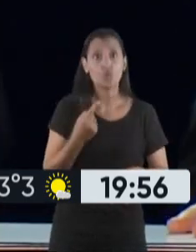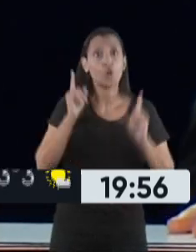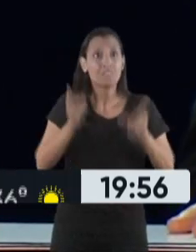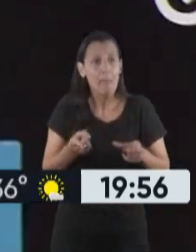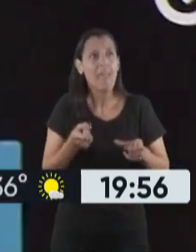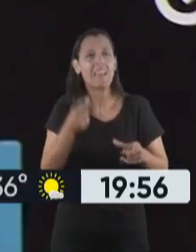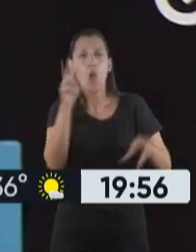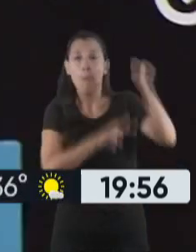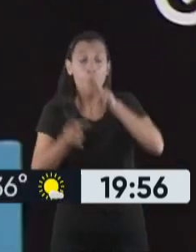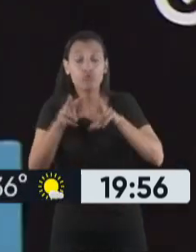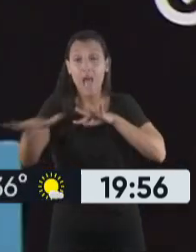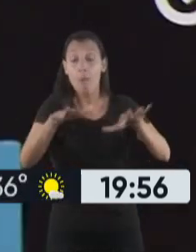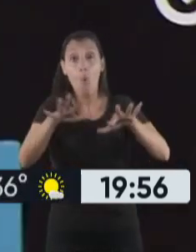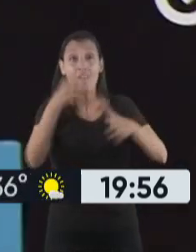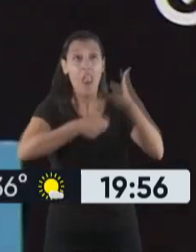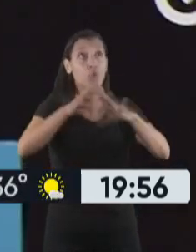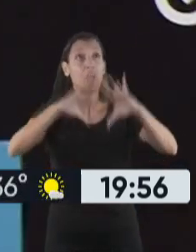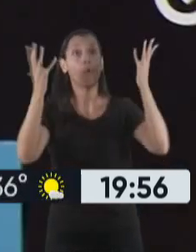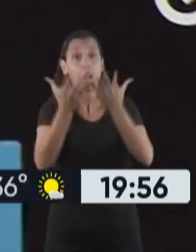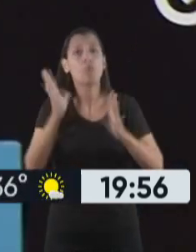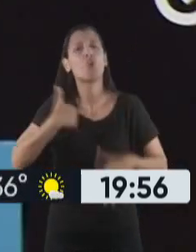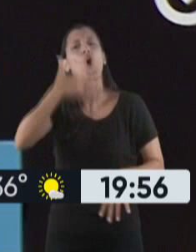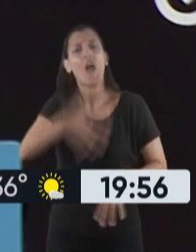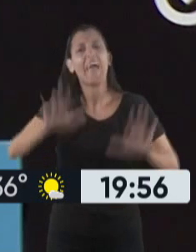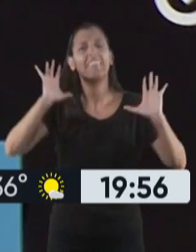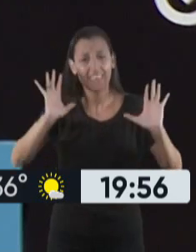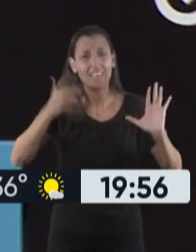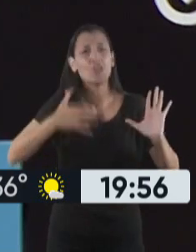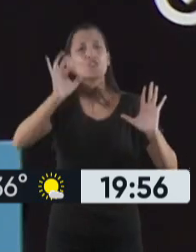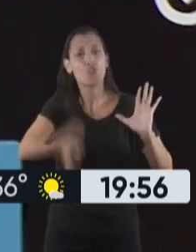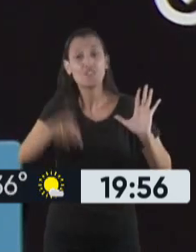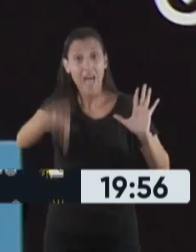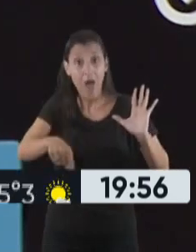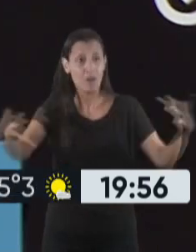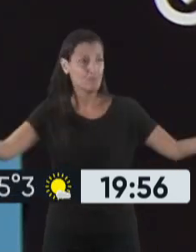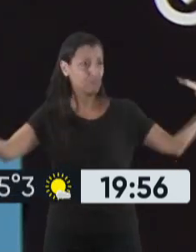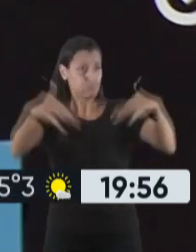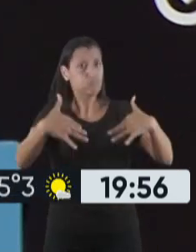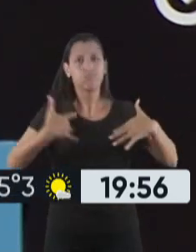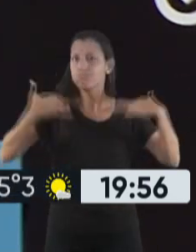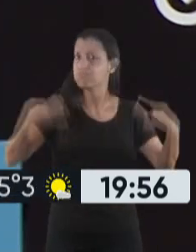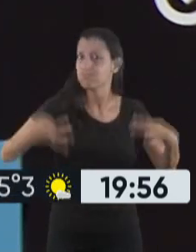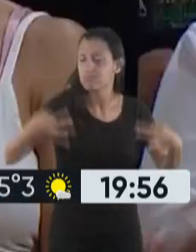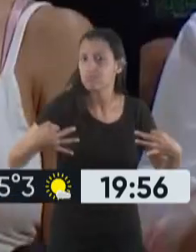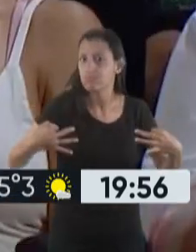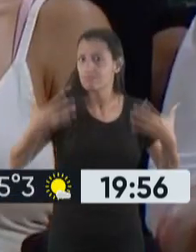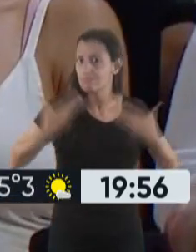el mundo. Entiendo que es una convocatoria muy genuina,